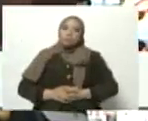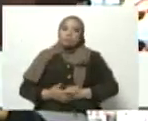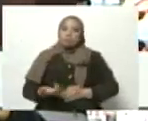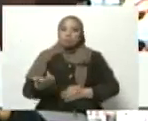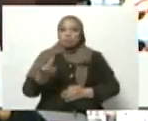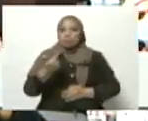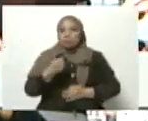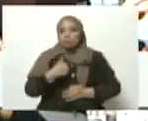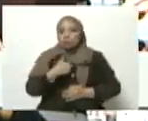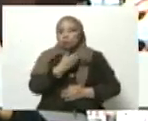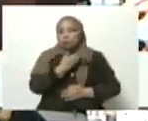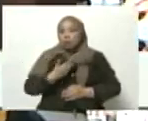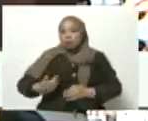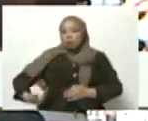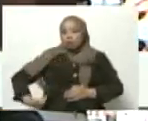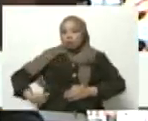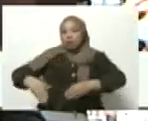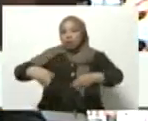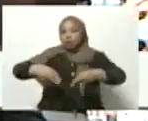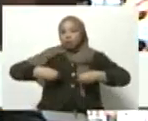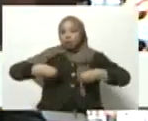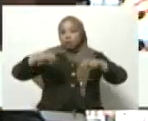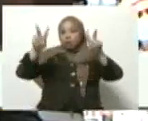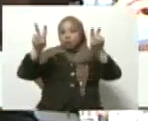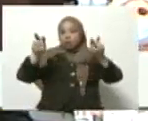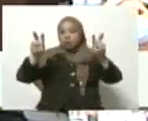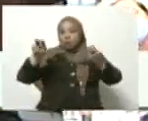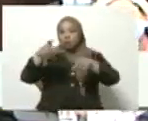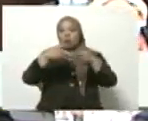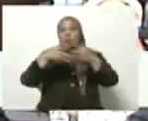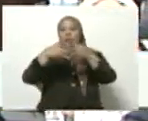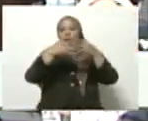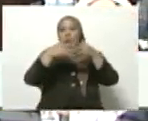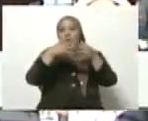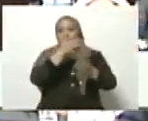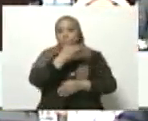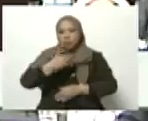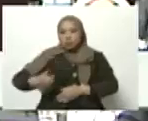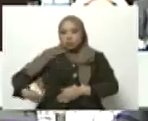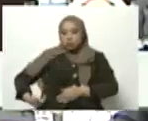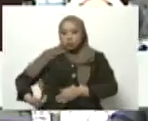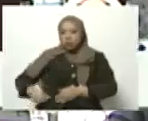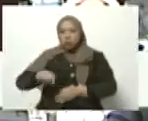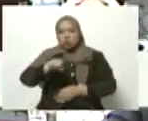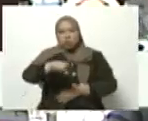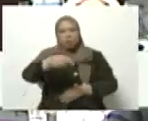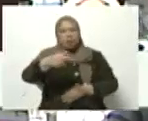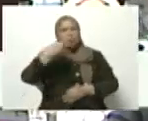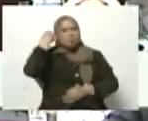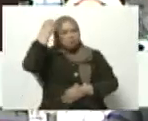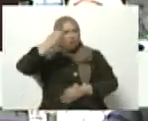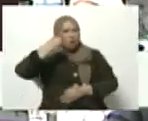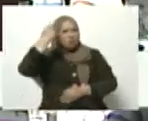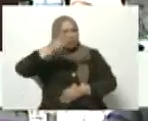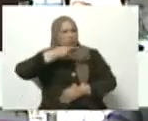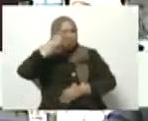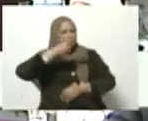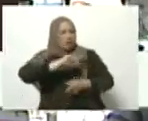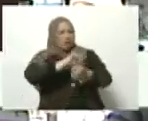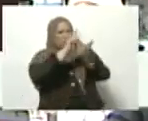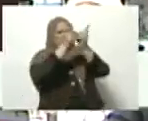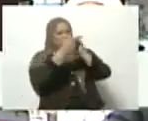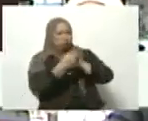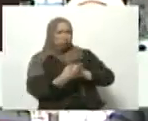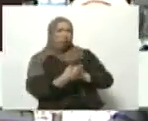Biden asumiera el poder. ¿Usted cree, señor embajador, que esa política ha cambiado?